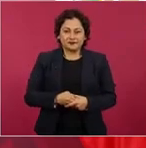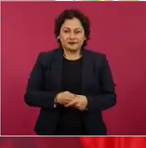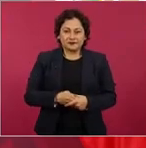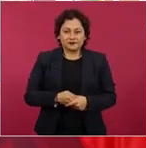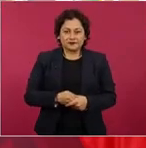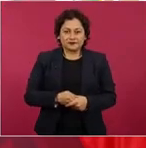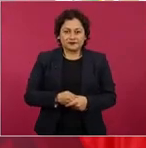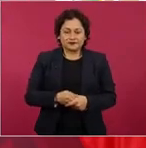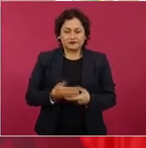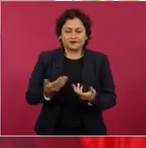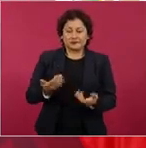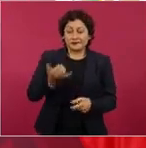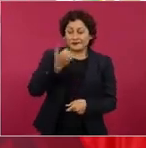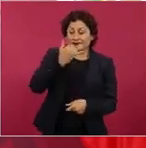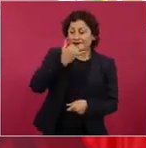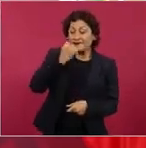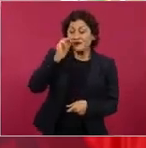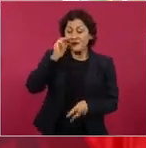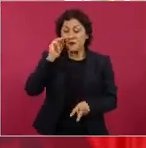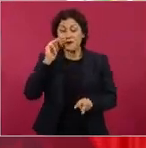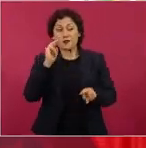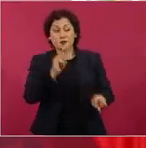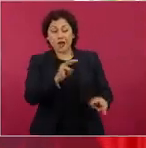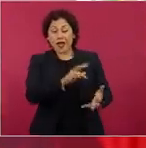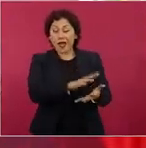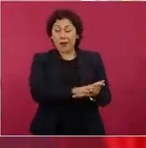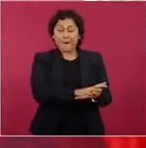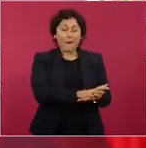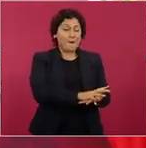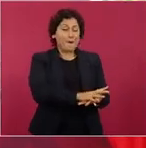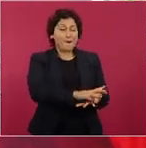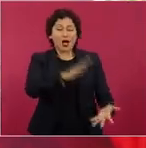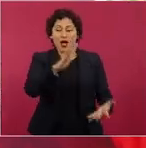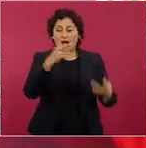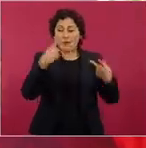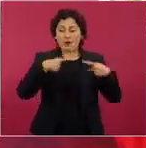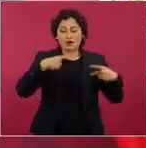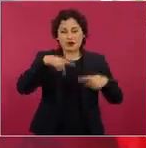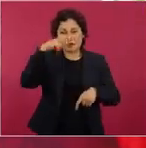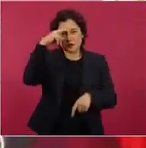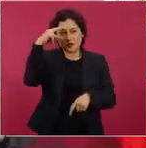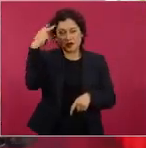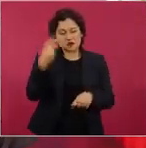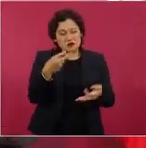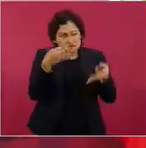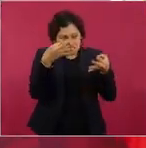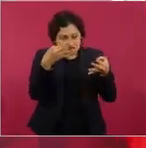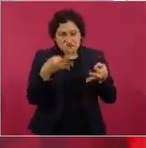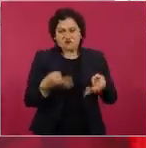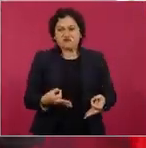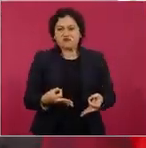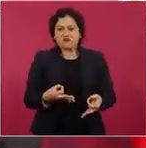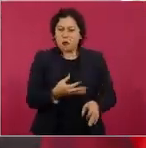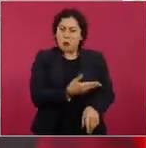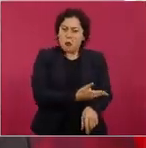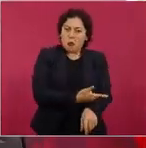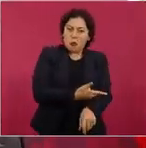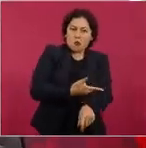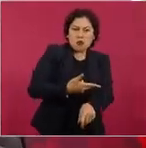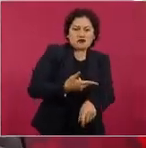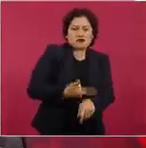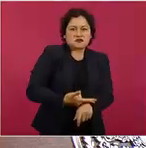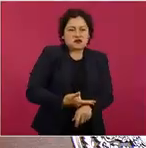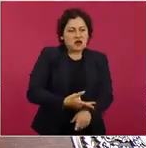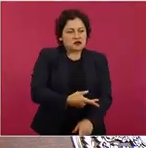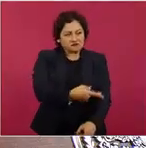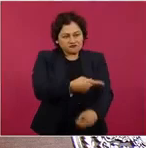haya millones de mexicanos que actúan con honestidad y que tengan ideales, que tengan principios,